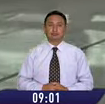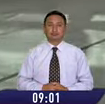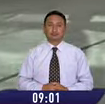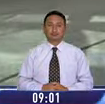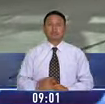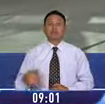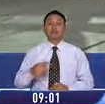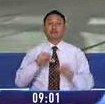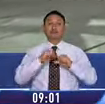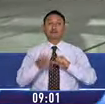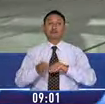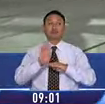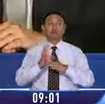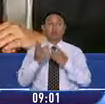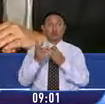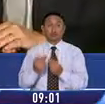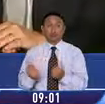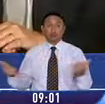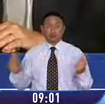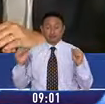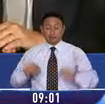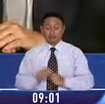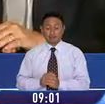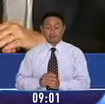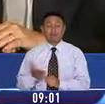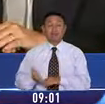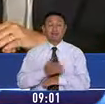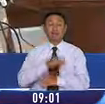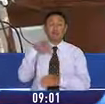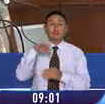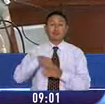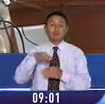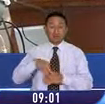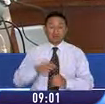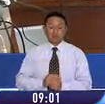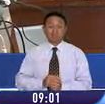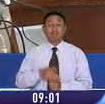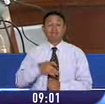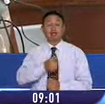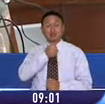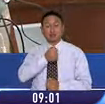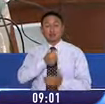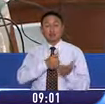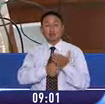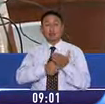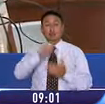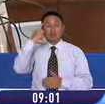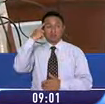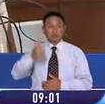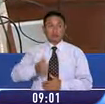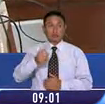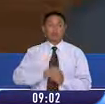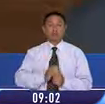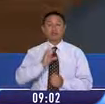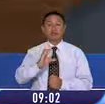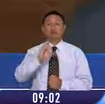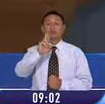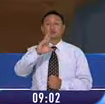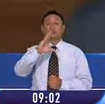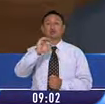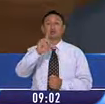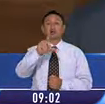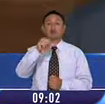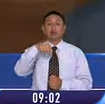Tras la disolución de la Asamblea Nacional y elecciones anticipadas, en rueda de prensa el ministro de Gobierno, Henry Cucalón, dijo